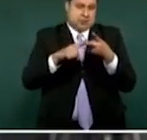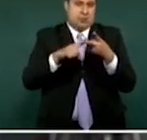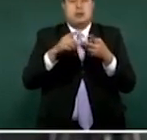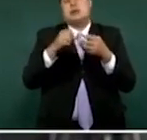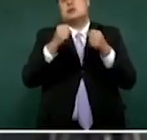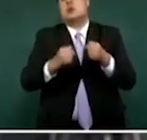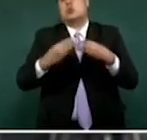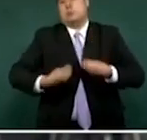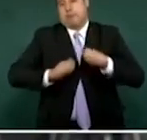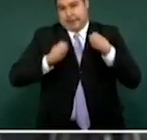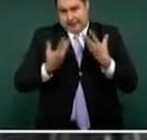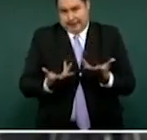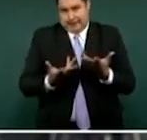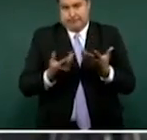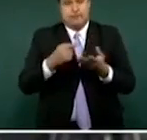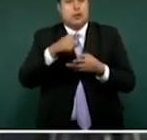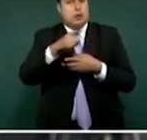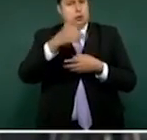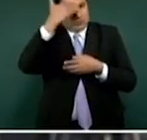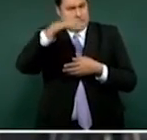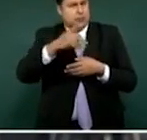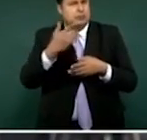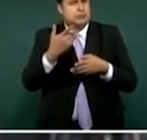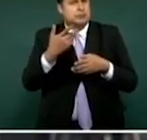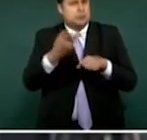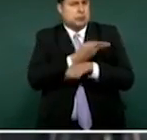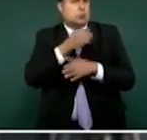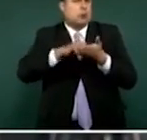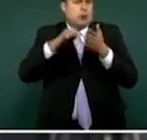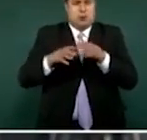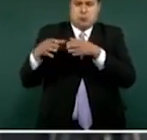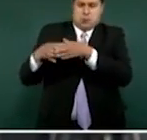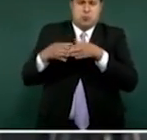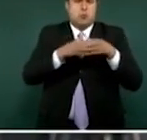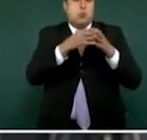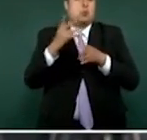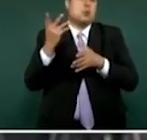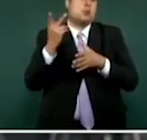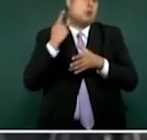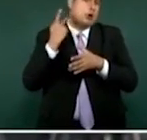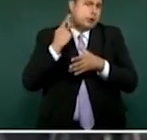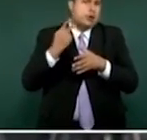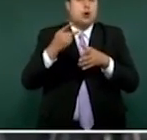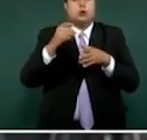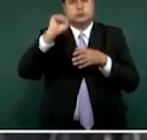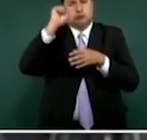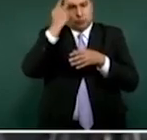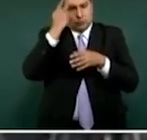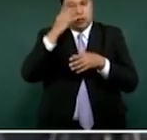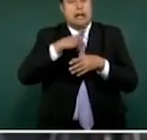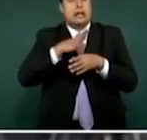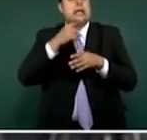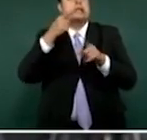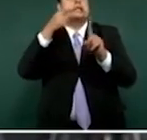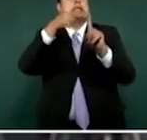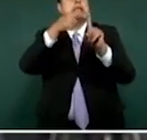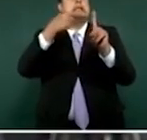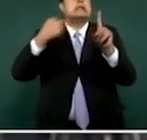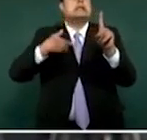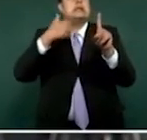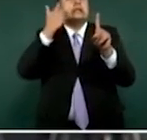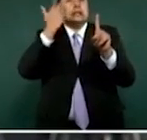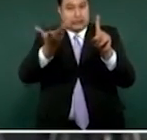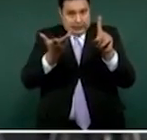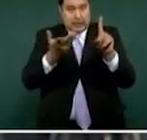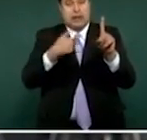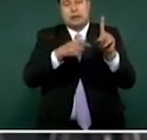pregunta sería si usted ya tiene conocimiento que partidos políticos de San Luis Potosí tienen en la mira para gobernador a su